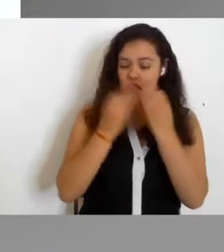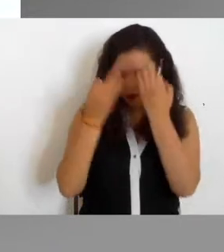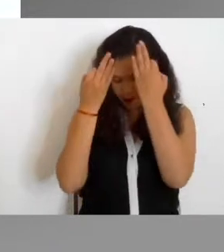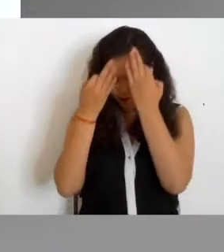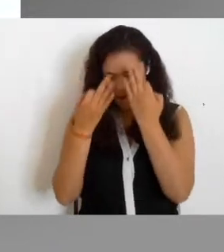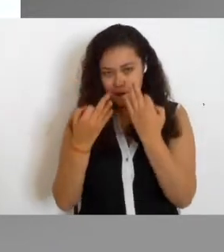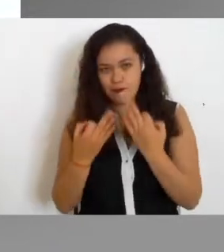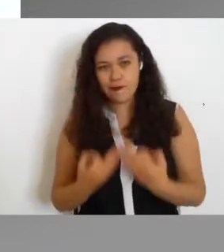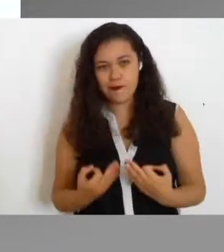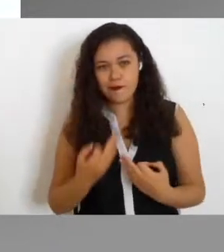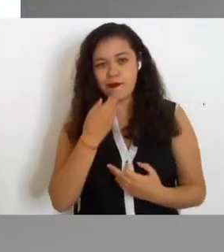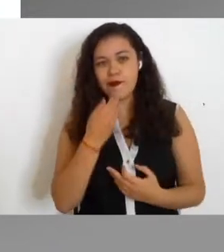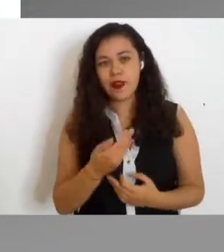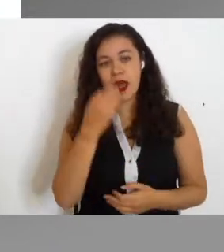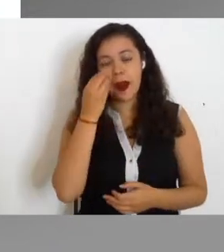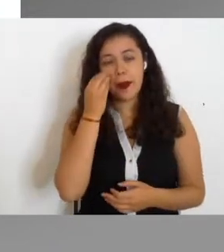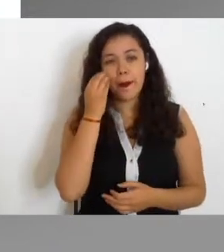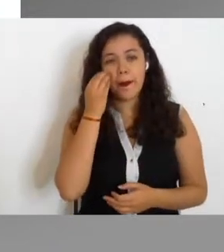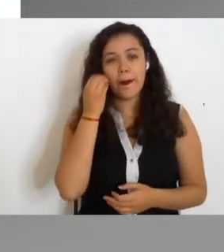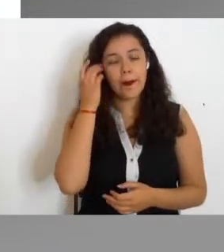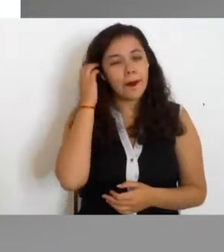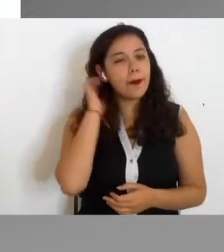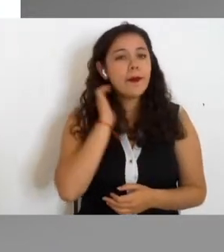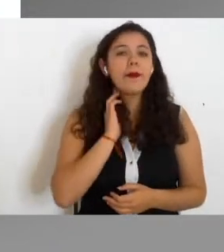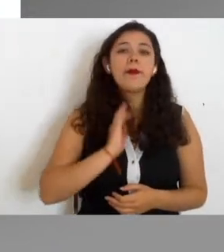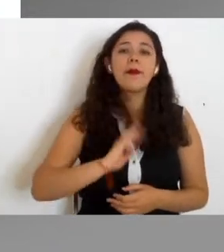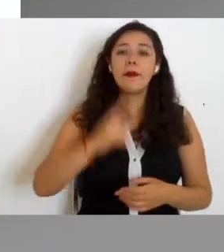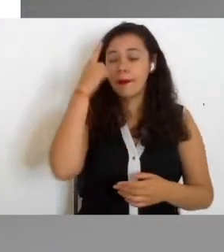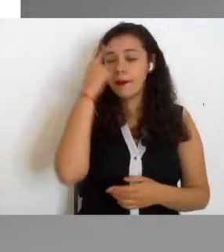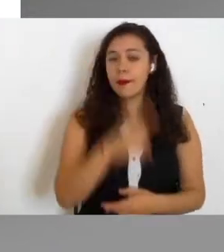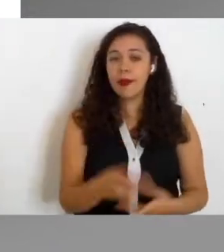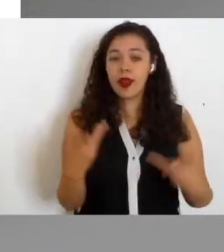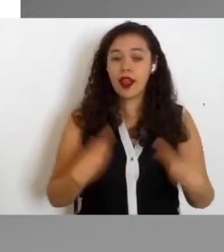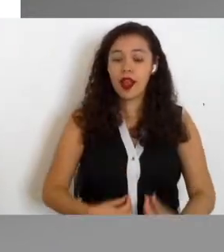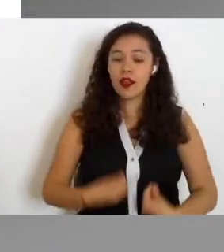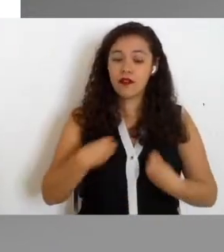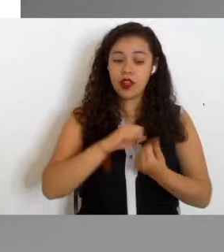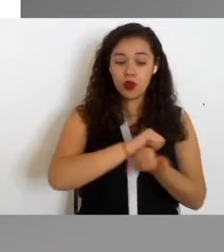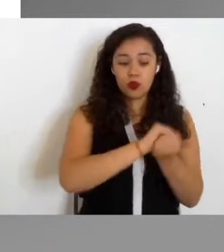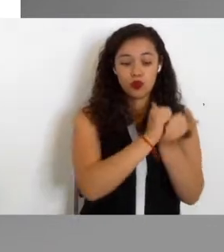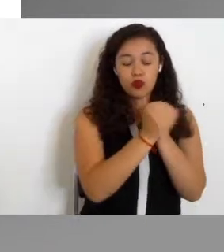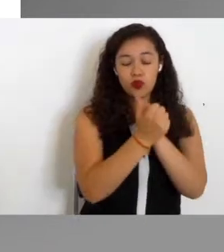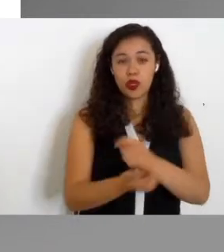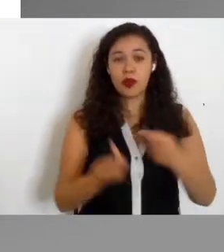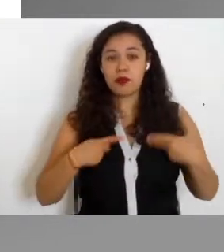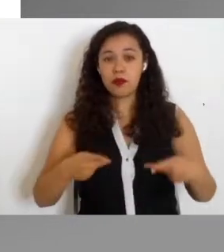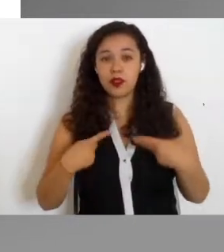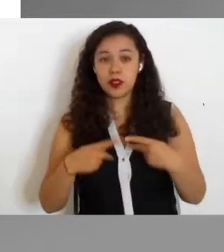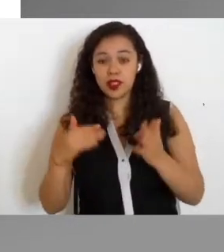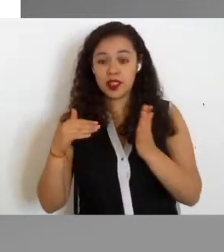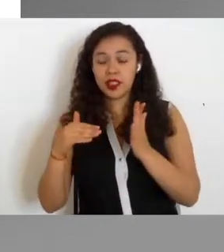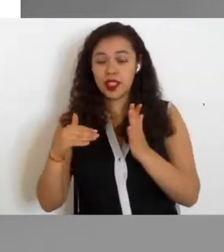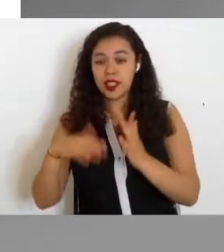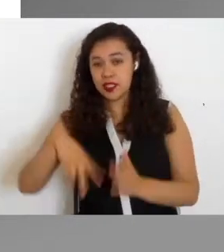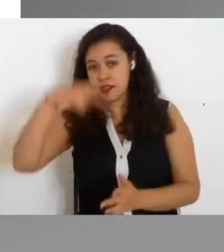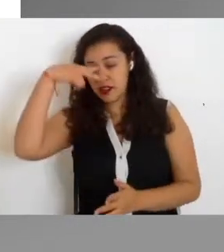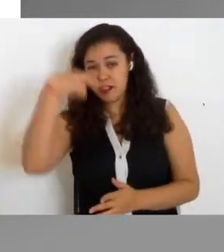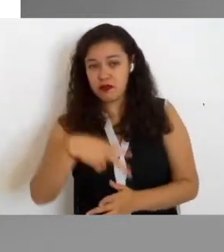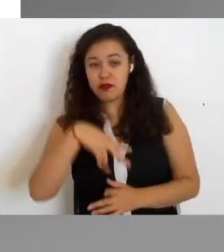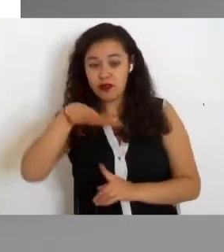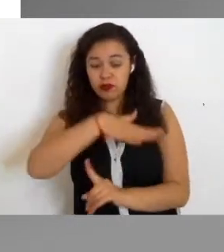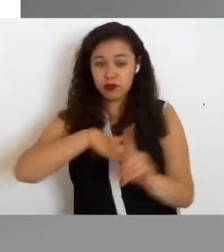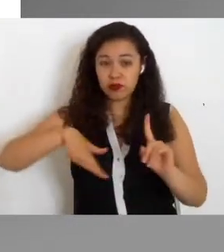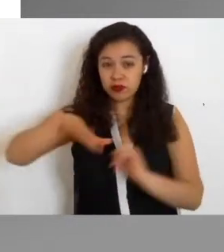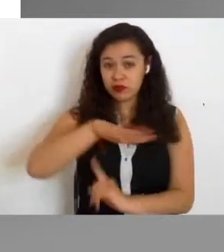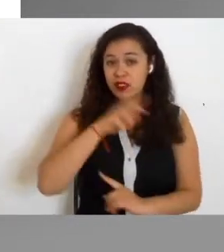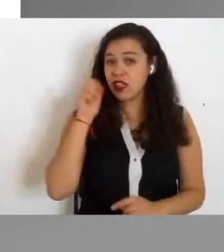para poderle cambiar la vida a millones de mexicanos que en estos momentos están en este tipo de circunstancias, ¿no? ¿Cómo